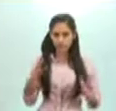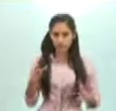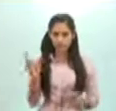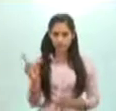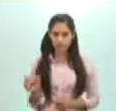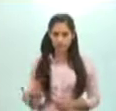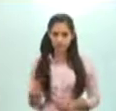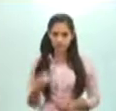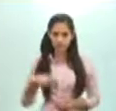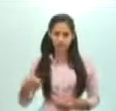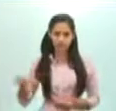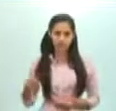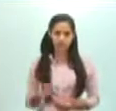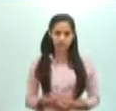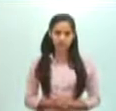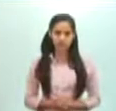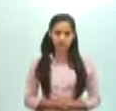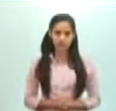poetas.